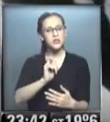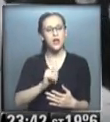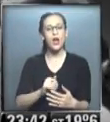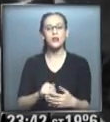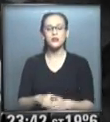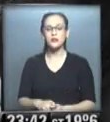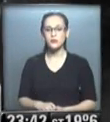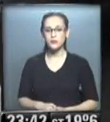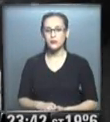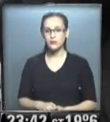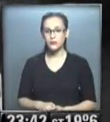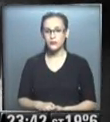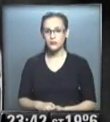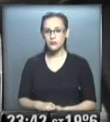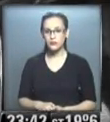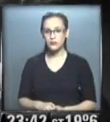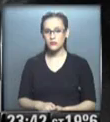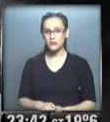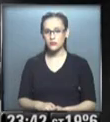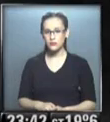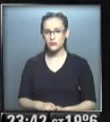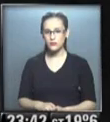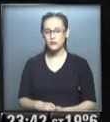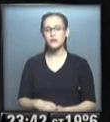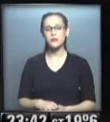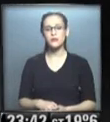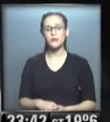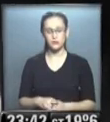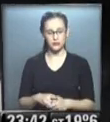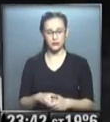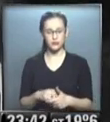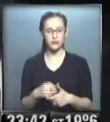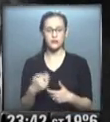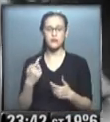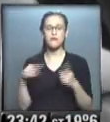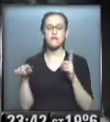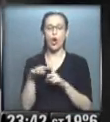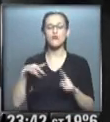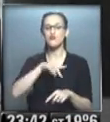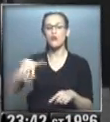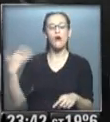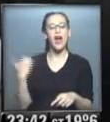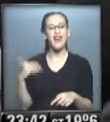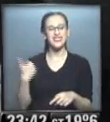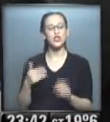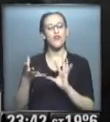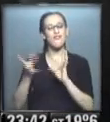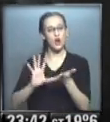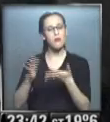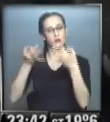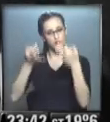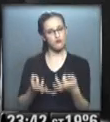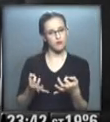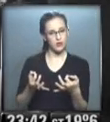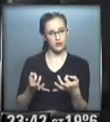para mí. Y quiero que sean intérpretes de mi reconocimiento y mi gratitud al pueblo argentino por la forma como nos recibiera, que yo